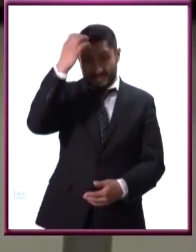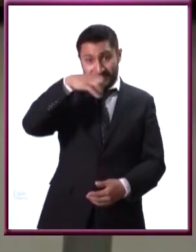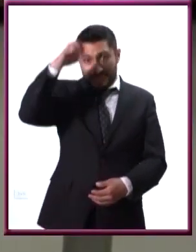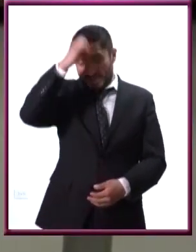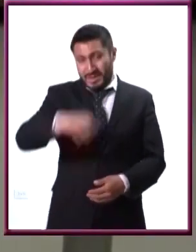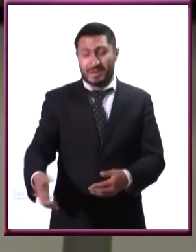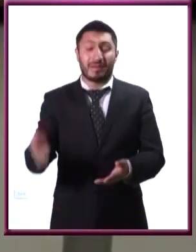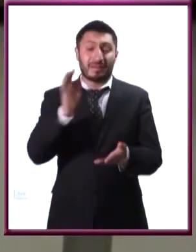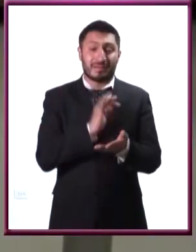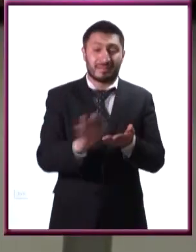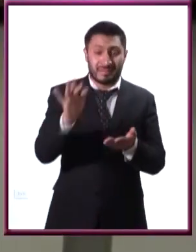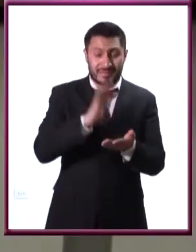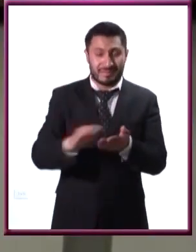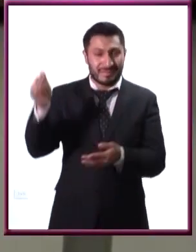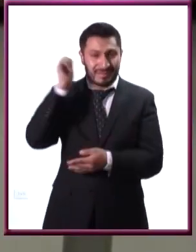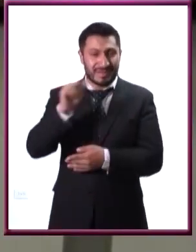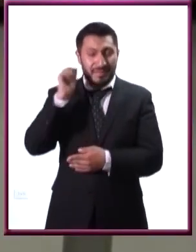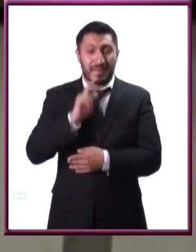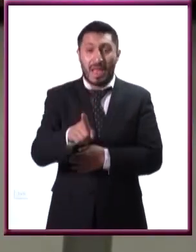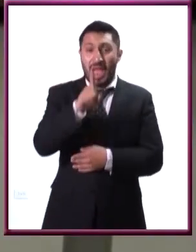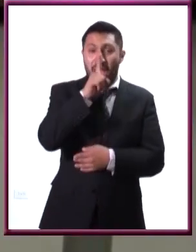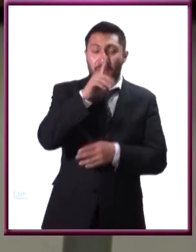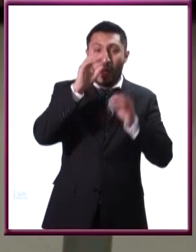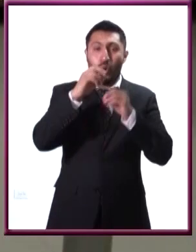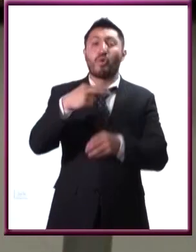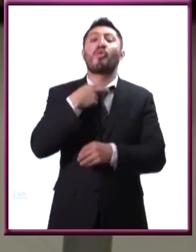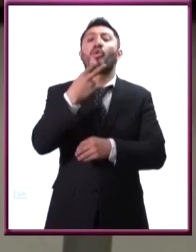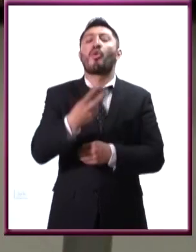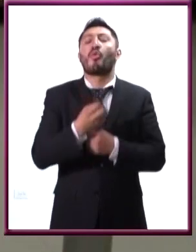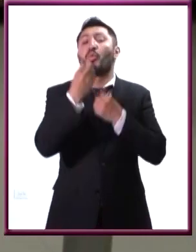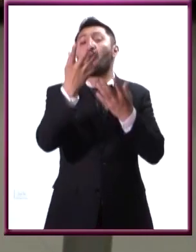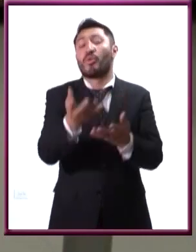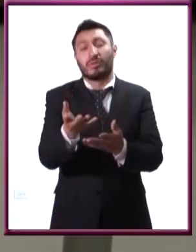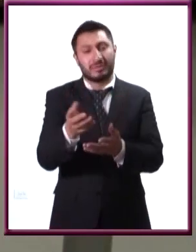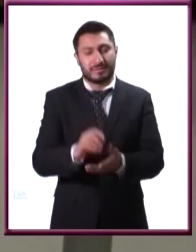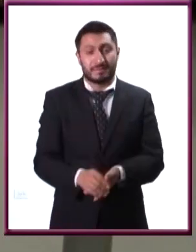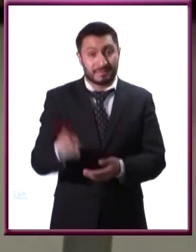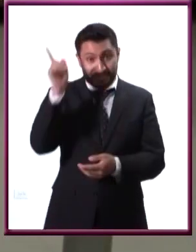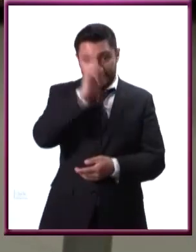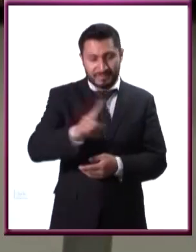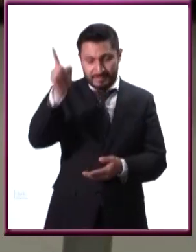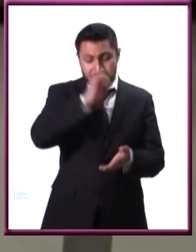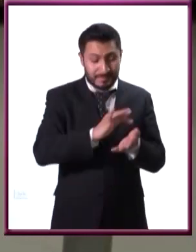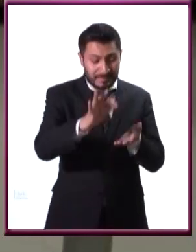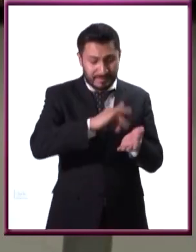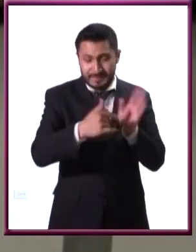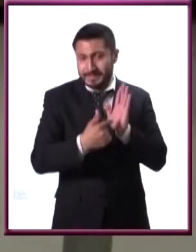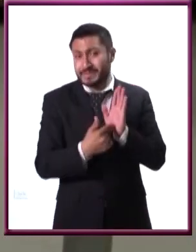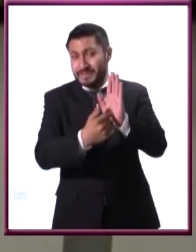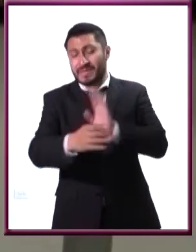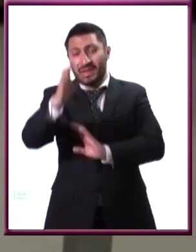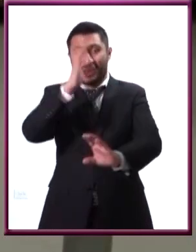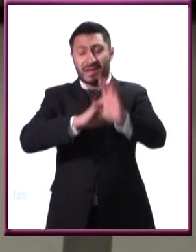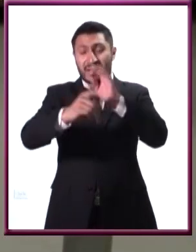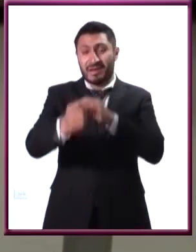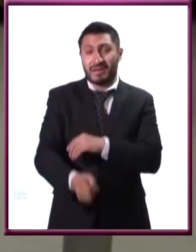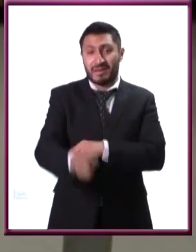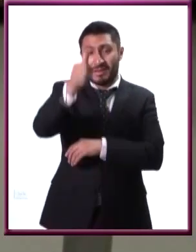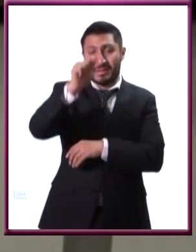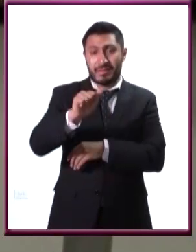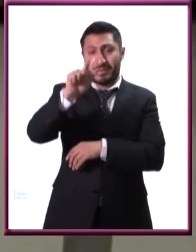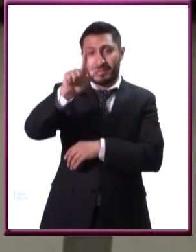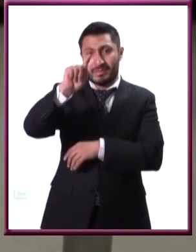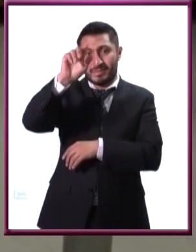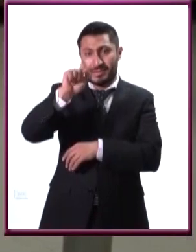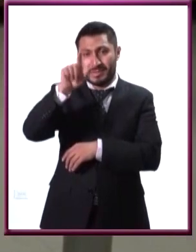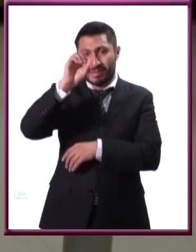La experiencia de lectura siempre puede hacerse en silencio o en voz alta. Te recomendamos leer el siguiente fragmento del Canto Primero